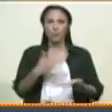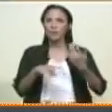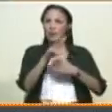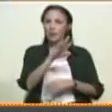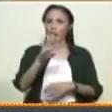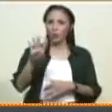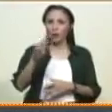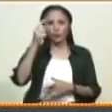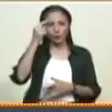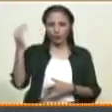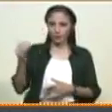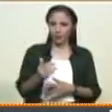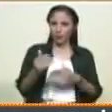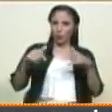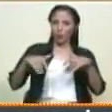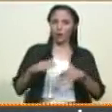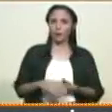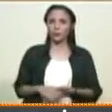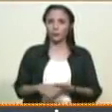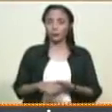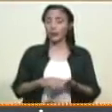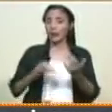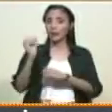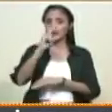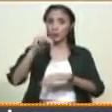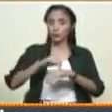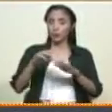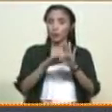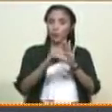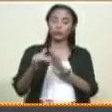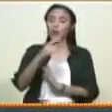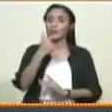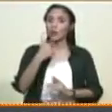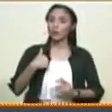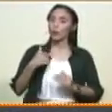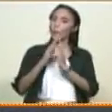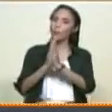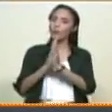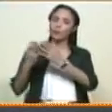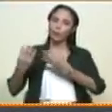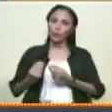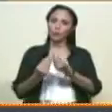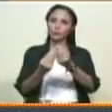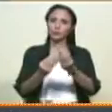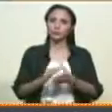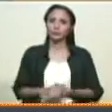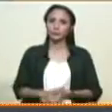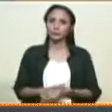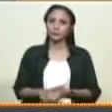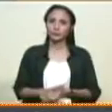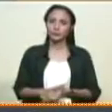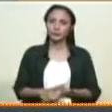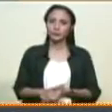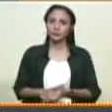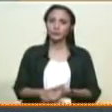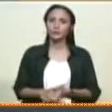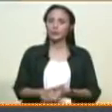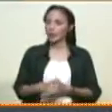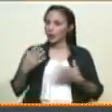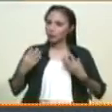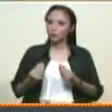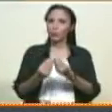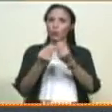24 y nos pidió que lo acompañáramos. Creo que se nos abren las puertas para